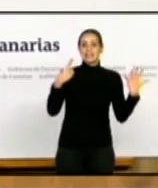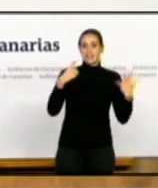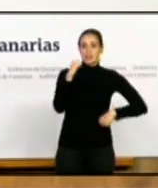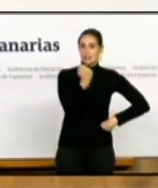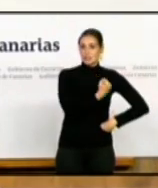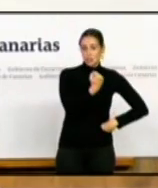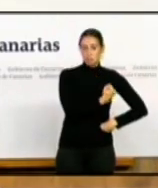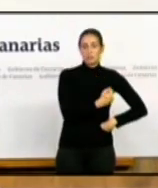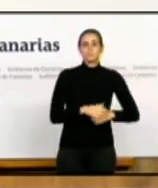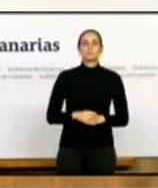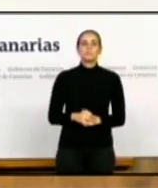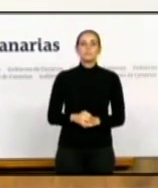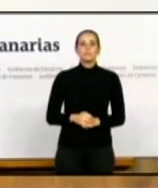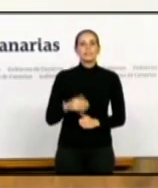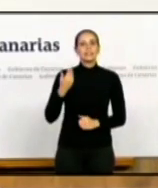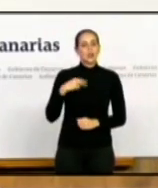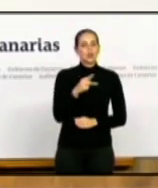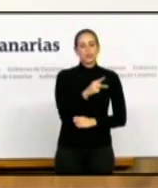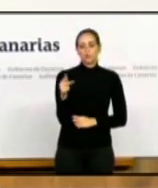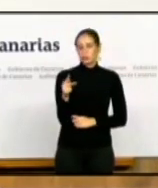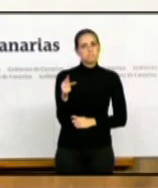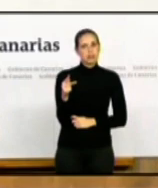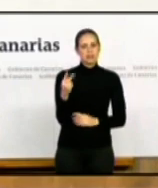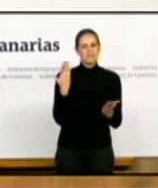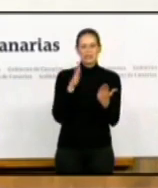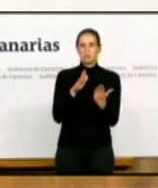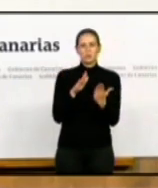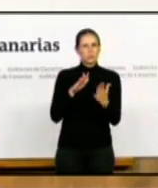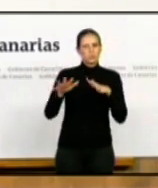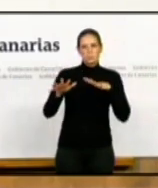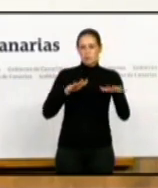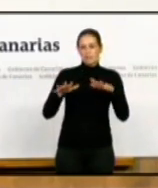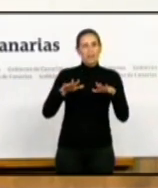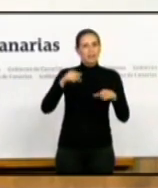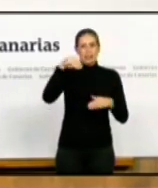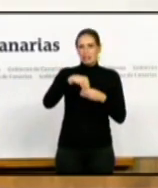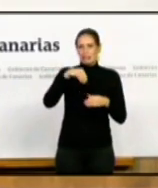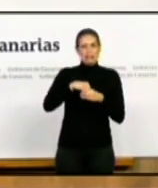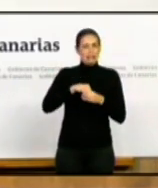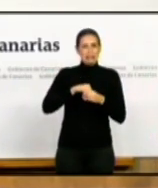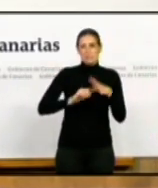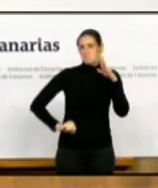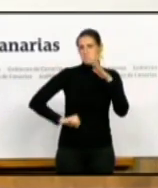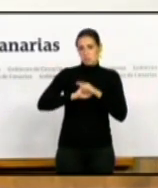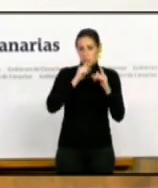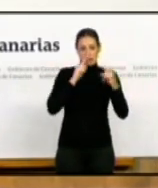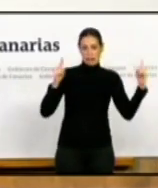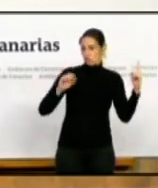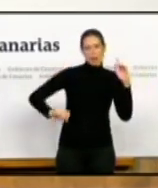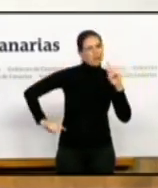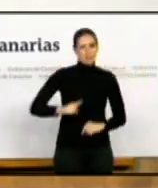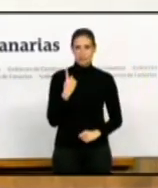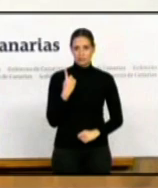y nos enfrentamos a las 2 semanas seguramente con mayor movilidad interna de todo el año, en el que